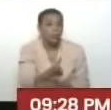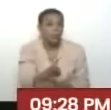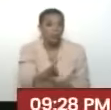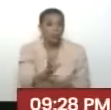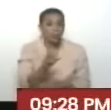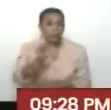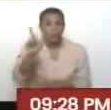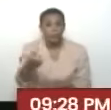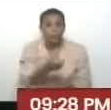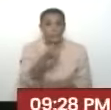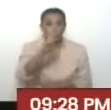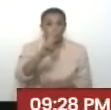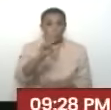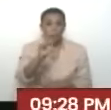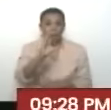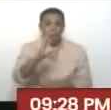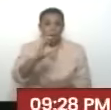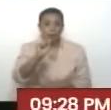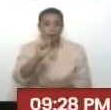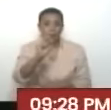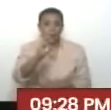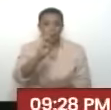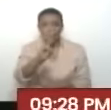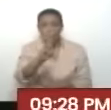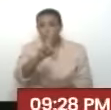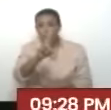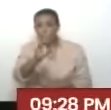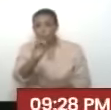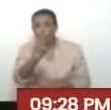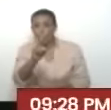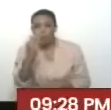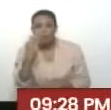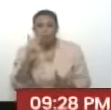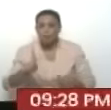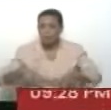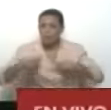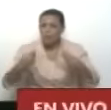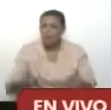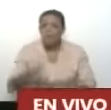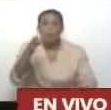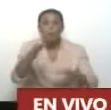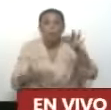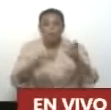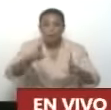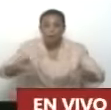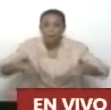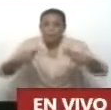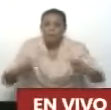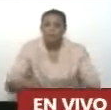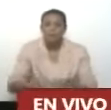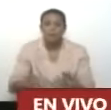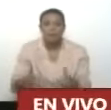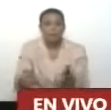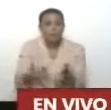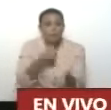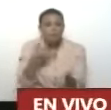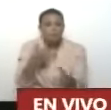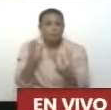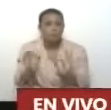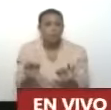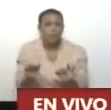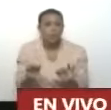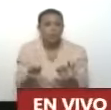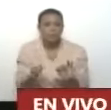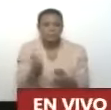Guaycaipuro, llegó nuestro Guaycaipuro a reivindicar, a hacer justicia y a borrar el